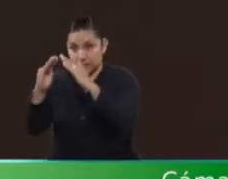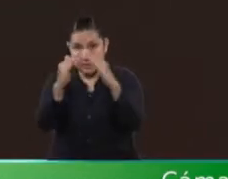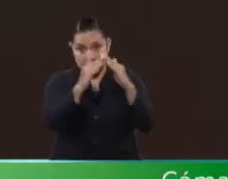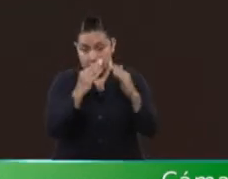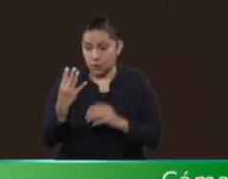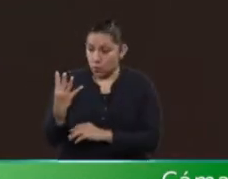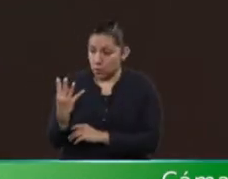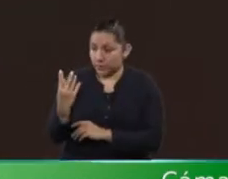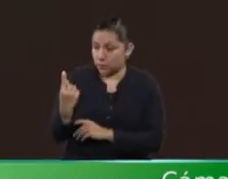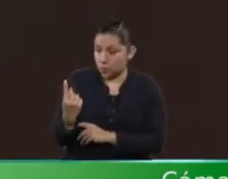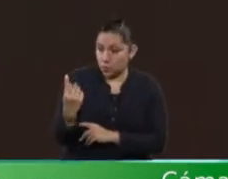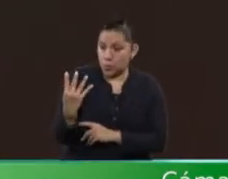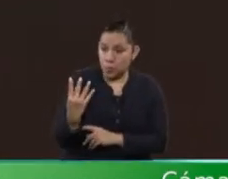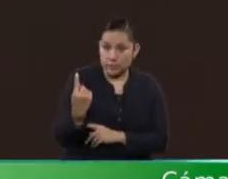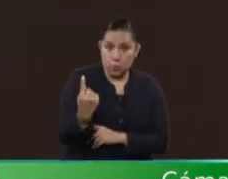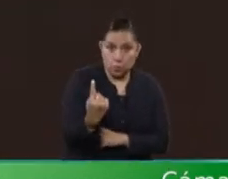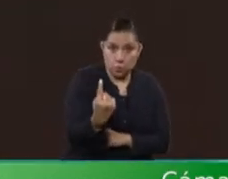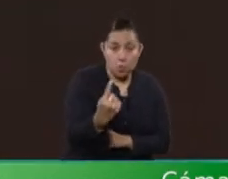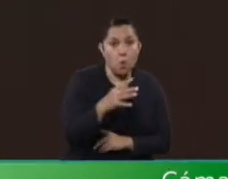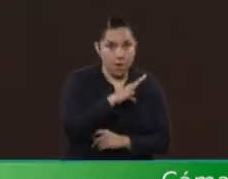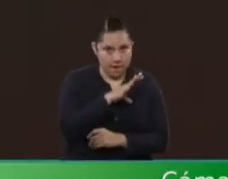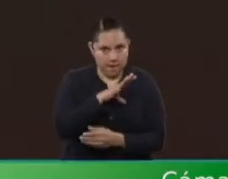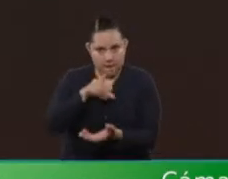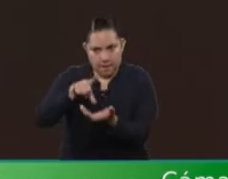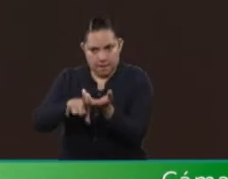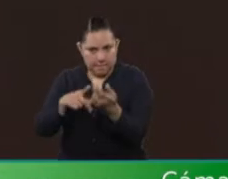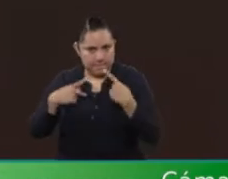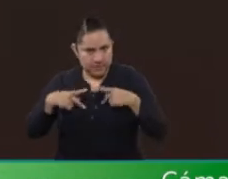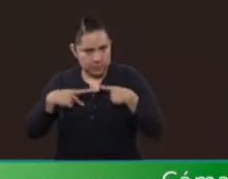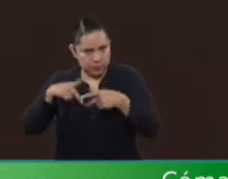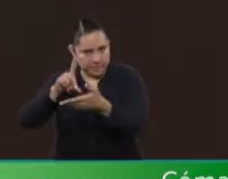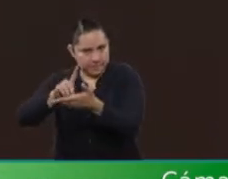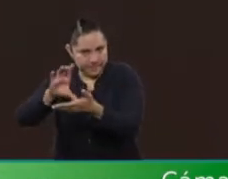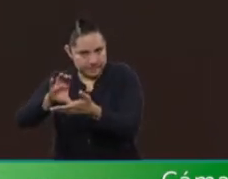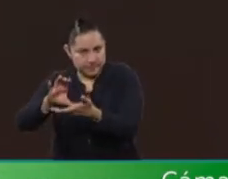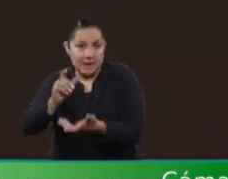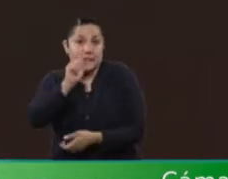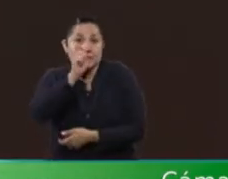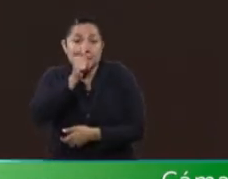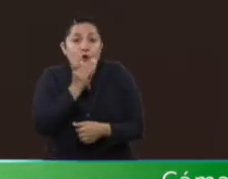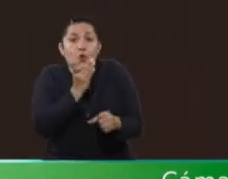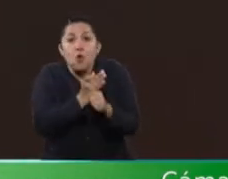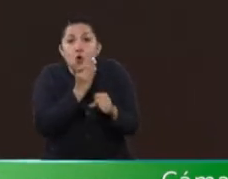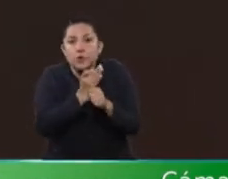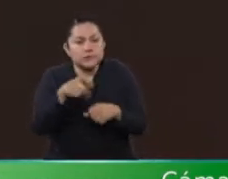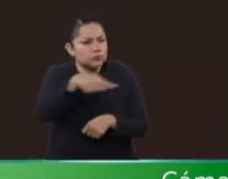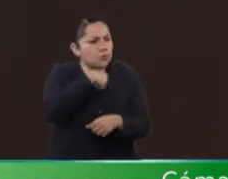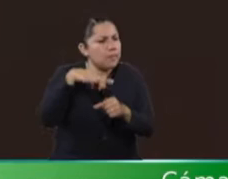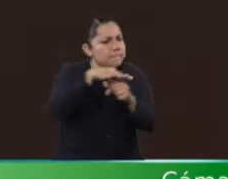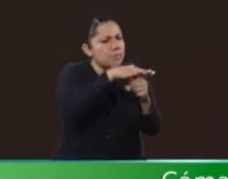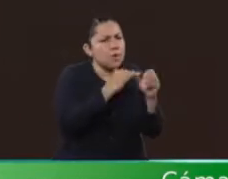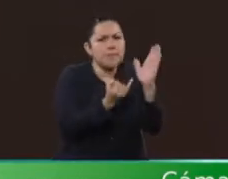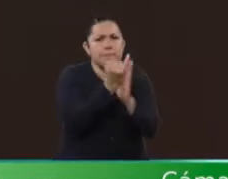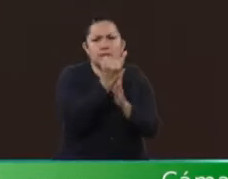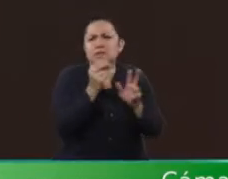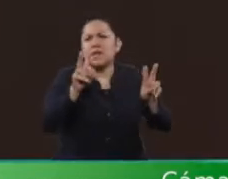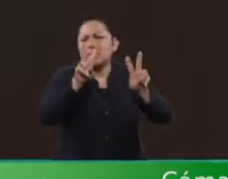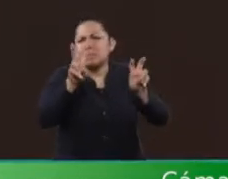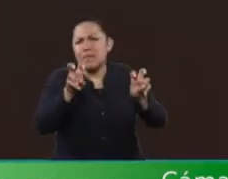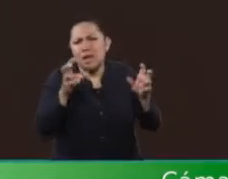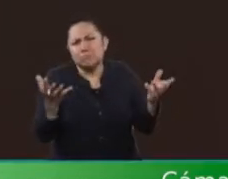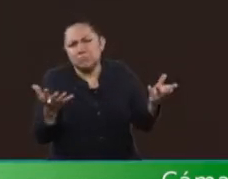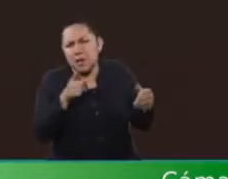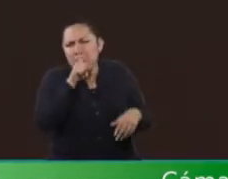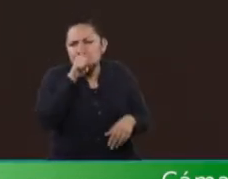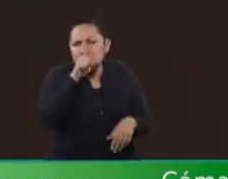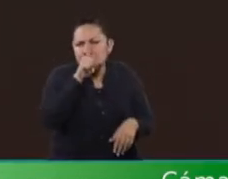persona integrante con discapacidad. Es decir, no estamos efectivamente decidiendo cualquier cosa. Son millones de personas las que se